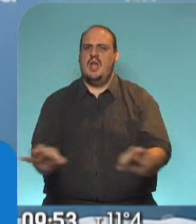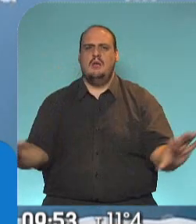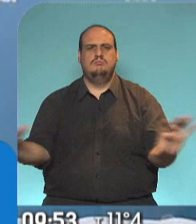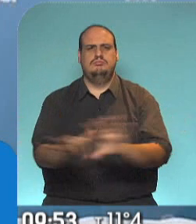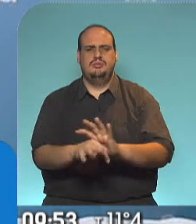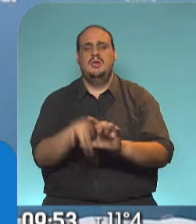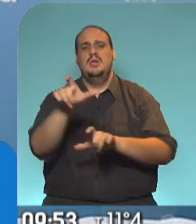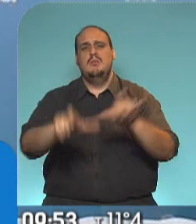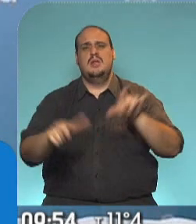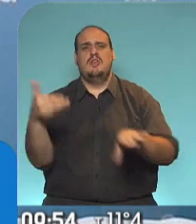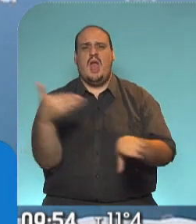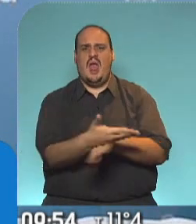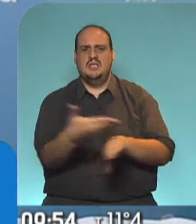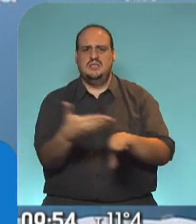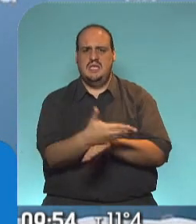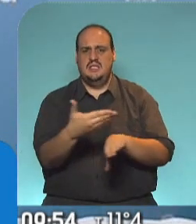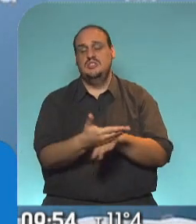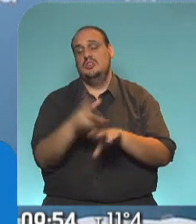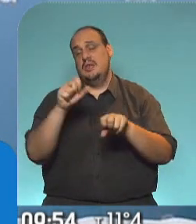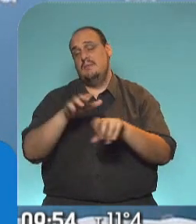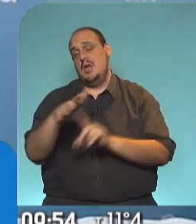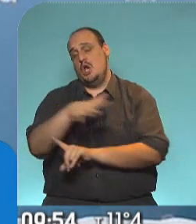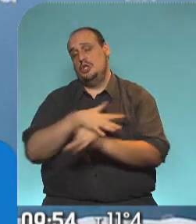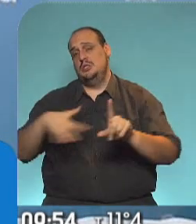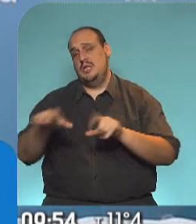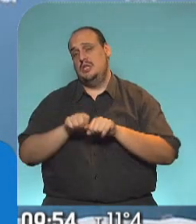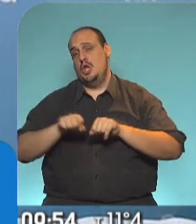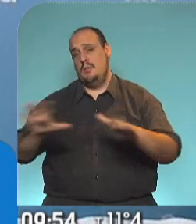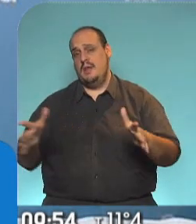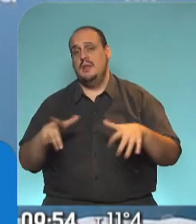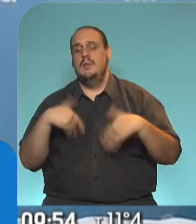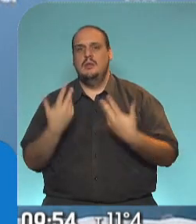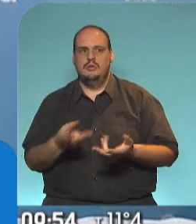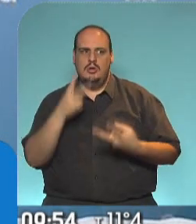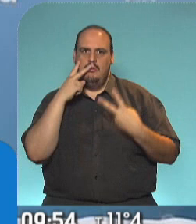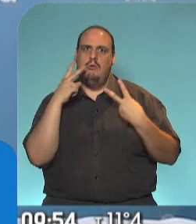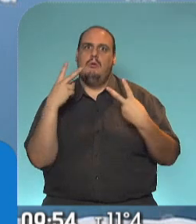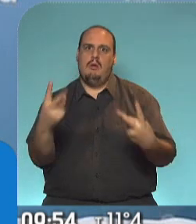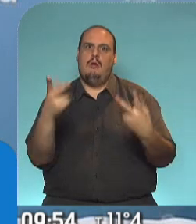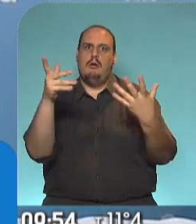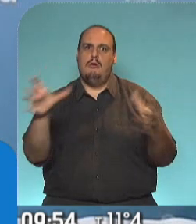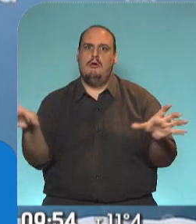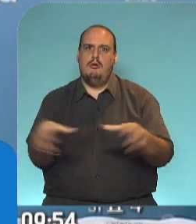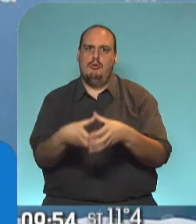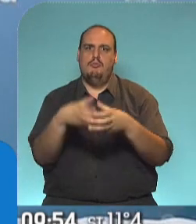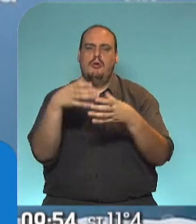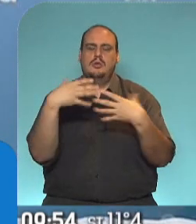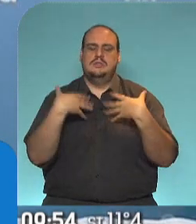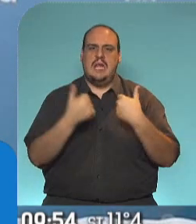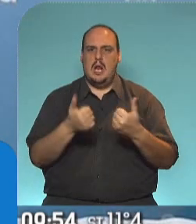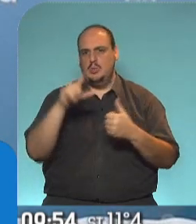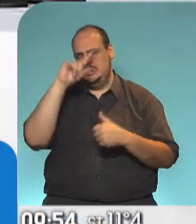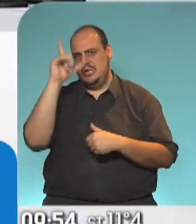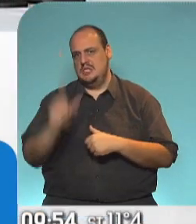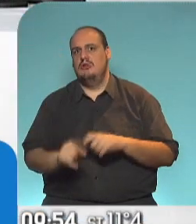tenga acceso en este contexto tan particular en tiempos de pandemia sigue el inmenso reconocimiento para todo el equipo de salud de nación y de las